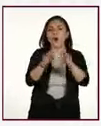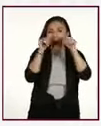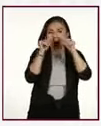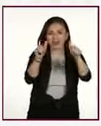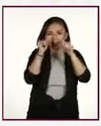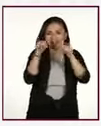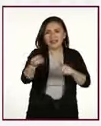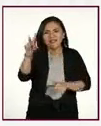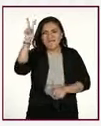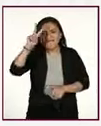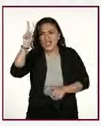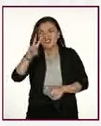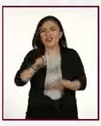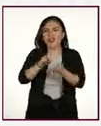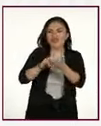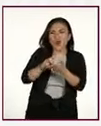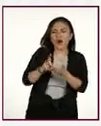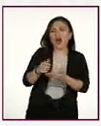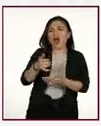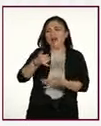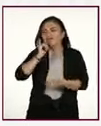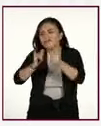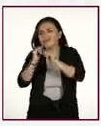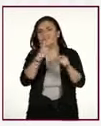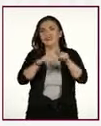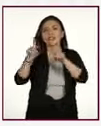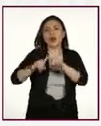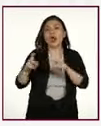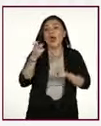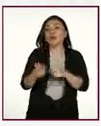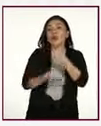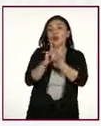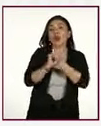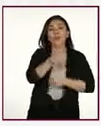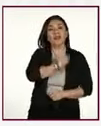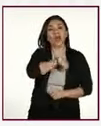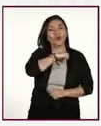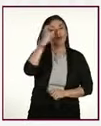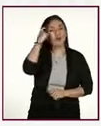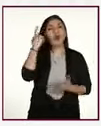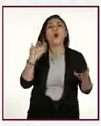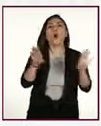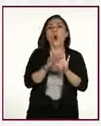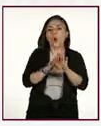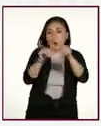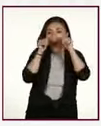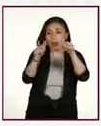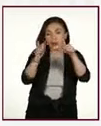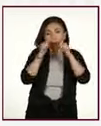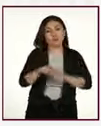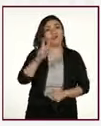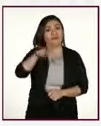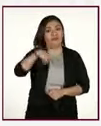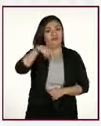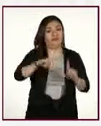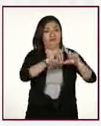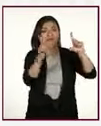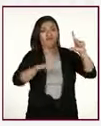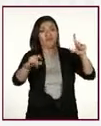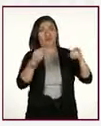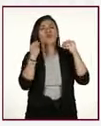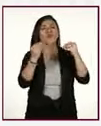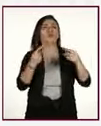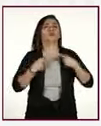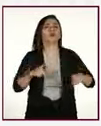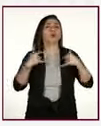de sustancias y cómo atender los problemas a la salud mental, ¿no? También somos uno de los países con un alto número de